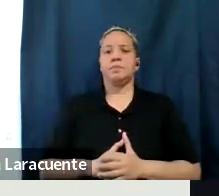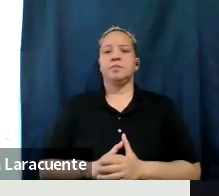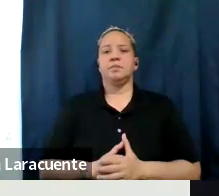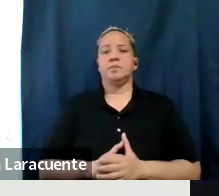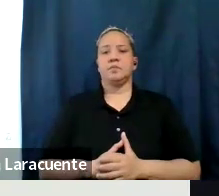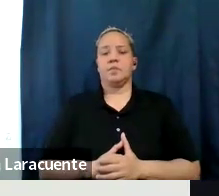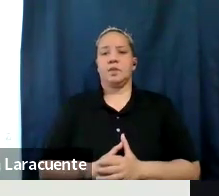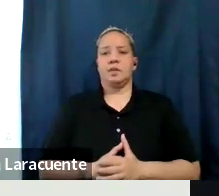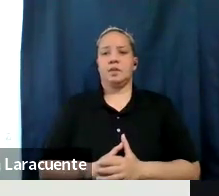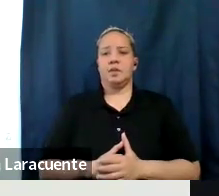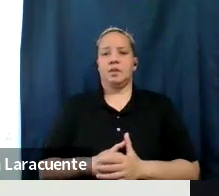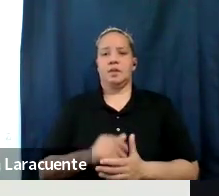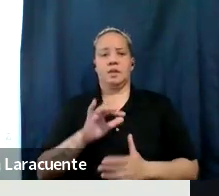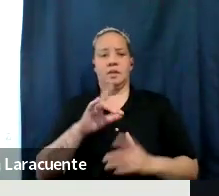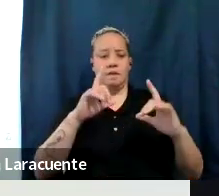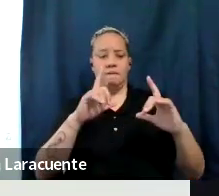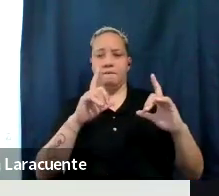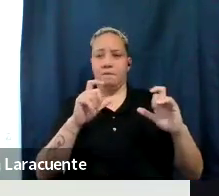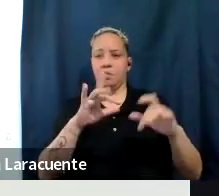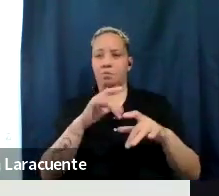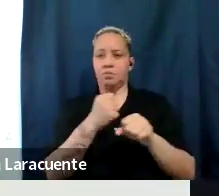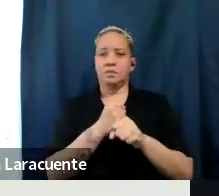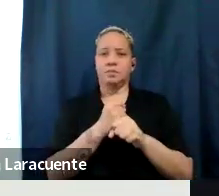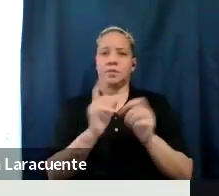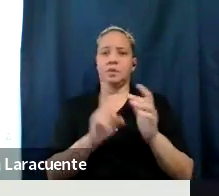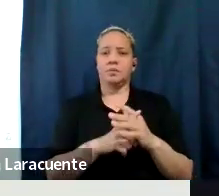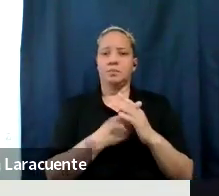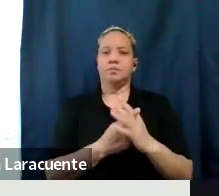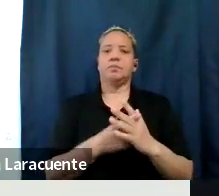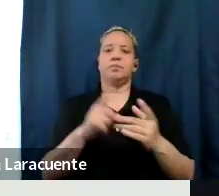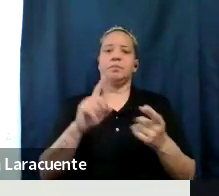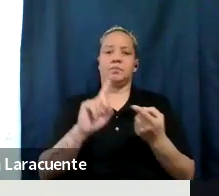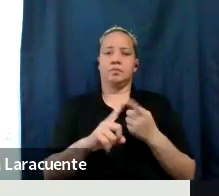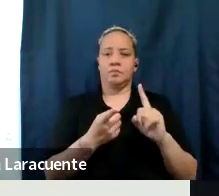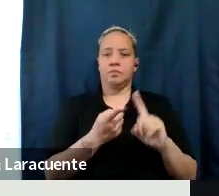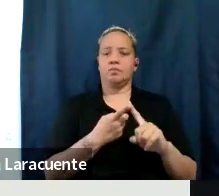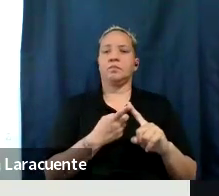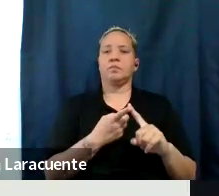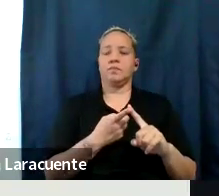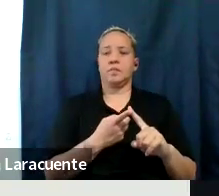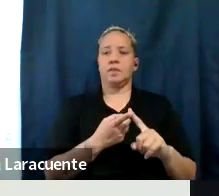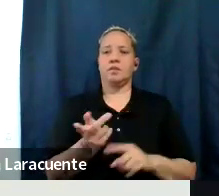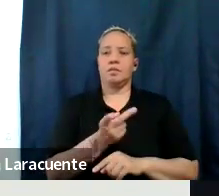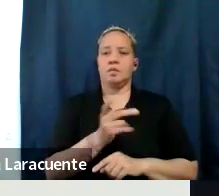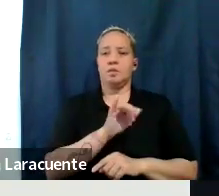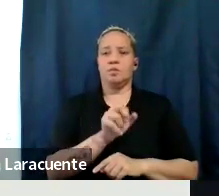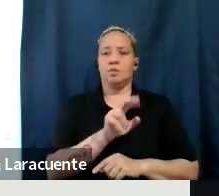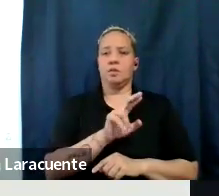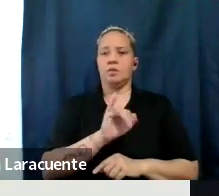esa instantánea que resumen el inicio de una gran amistad entre Juan Ramón Jiménez